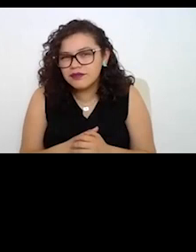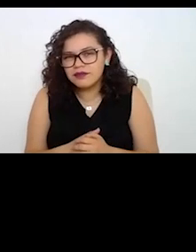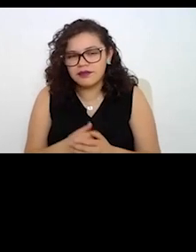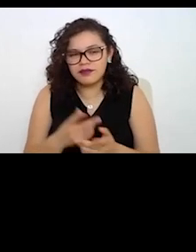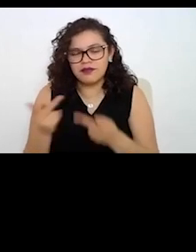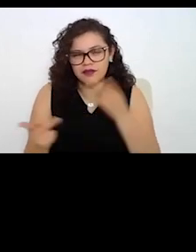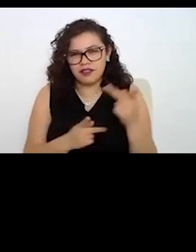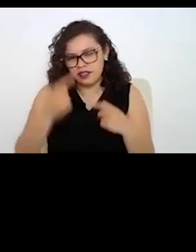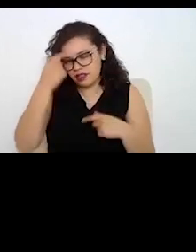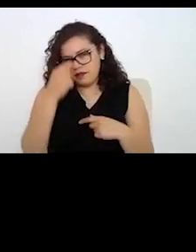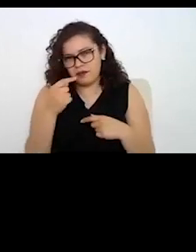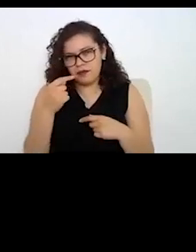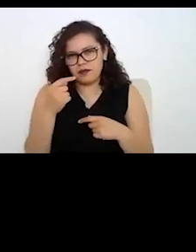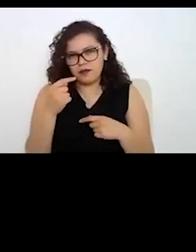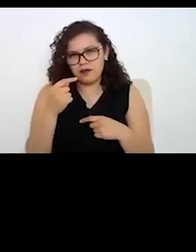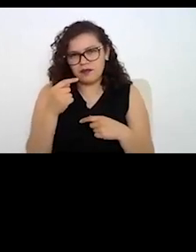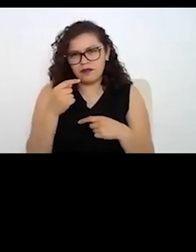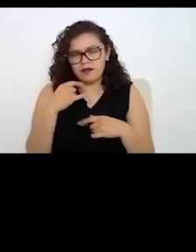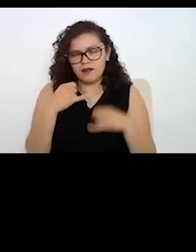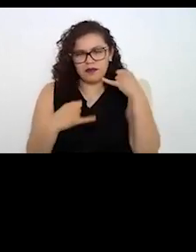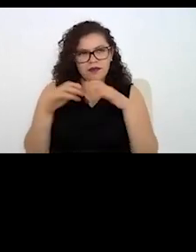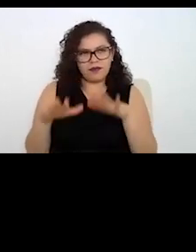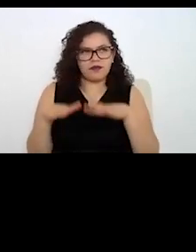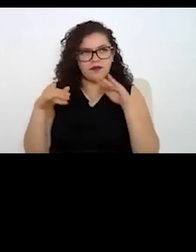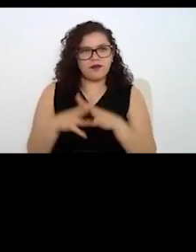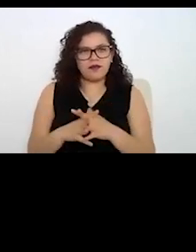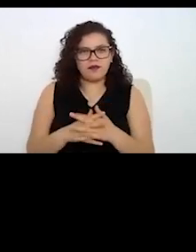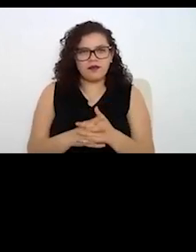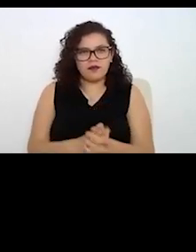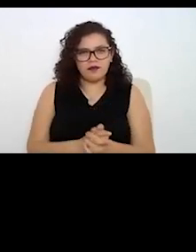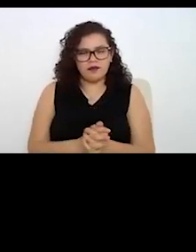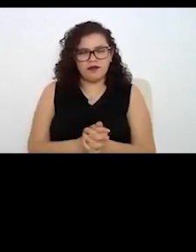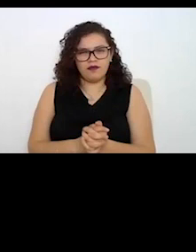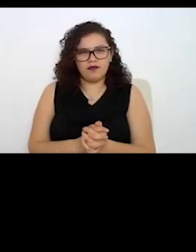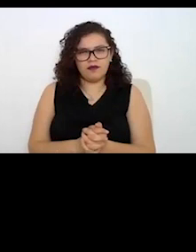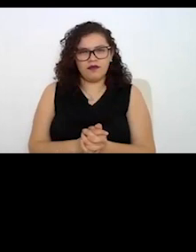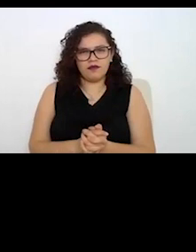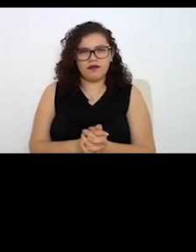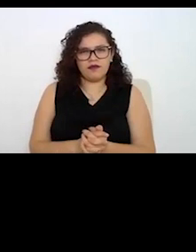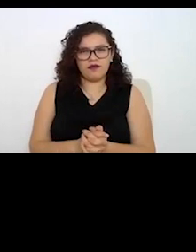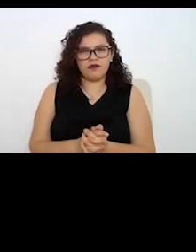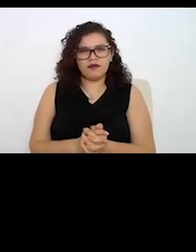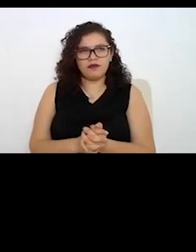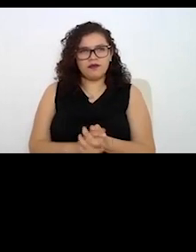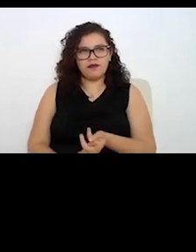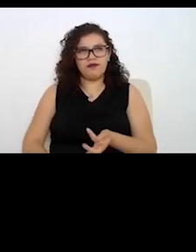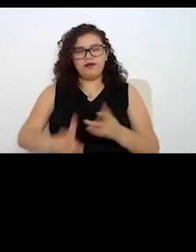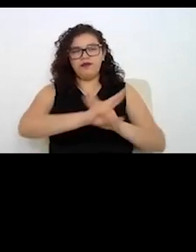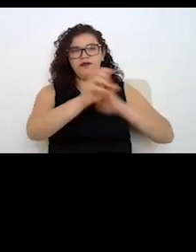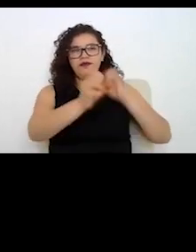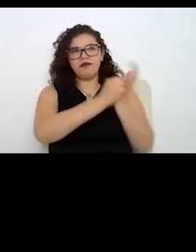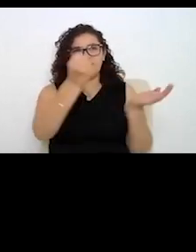la creación de los tribunales. Y no omitir el tema de que ahora hay que desahogar de manera obligatoria